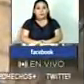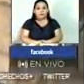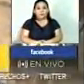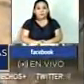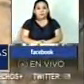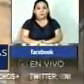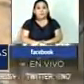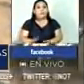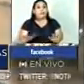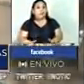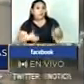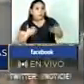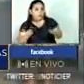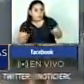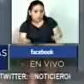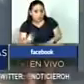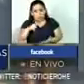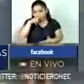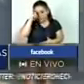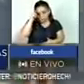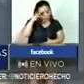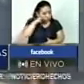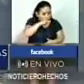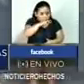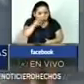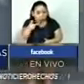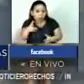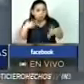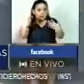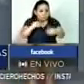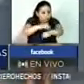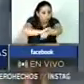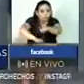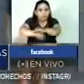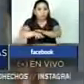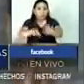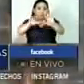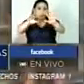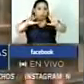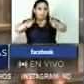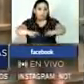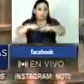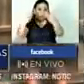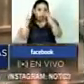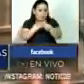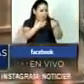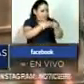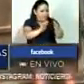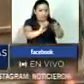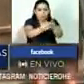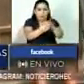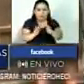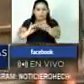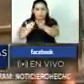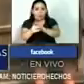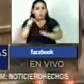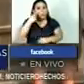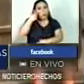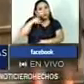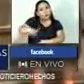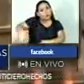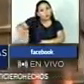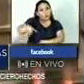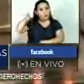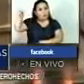Y durante una operación denominada Bajo Lempa, ocho presuntos pandilleros fueron capturados en diferentes comunidades de San Rafael